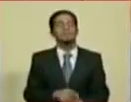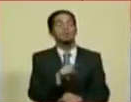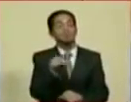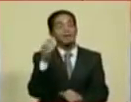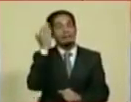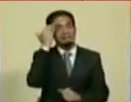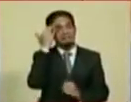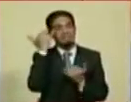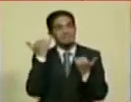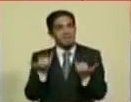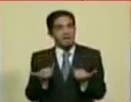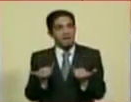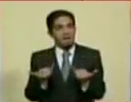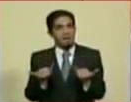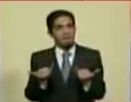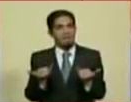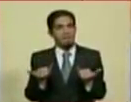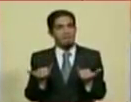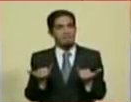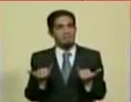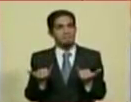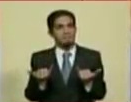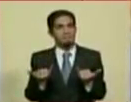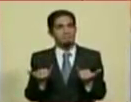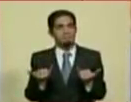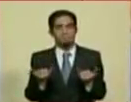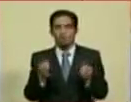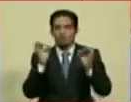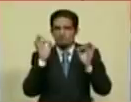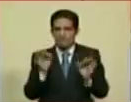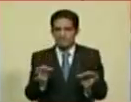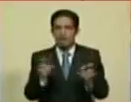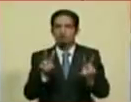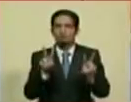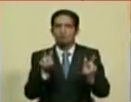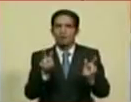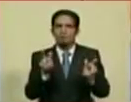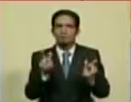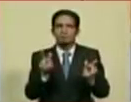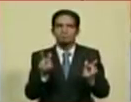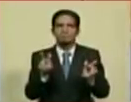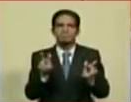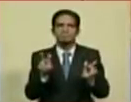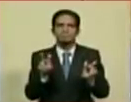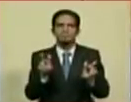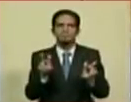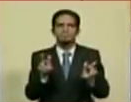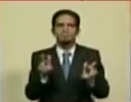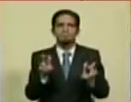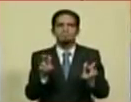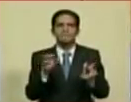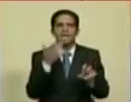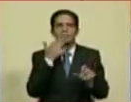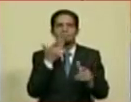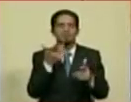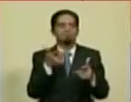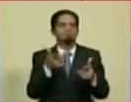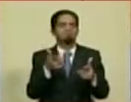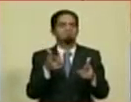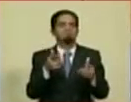ya es un nuevo mecanismo con la tasa fluctuante libre